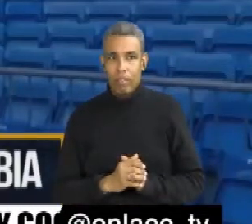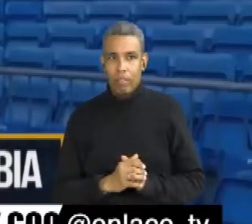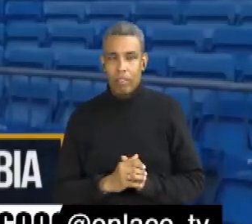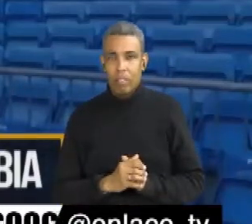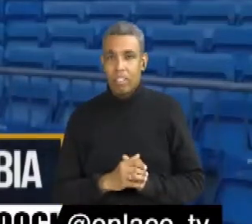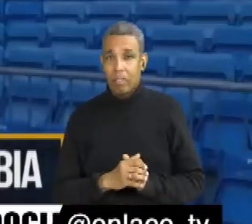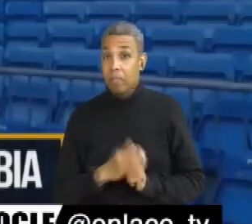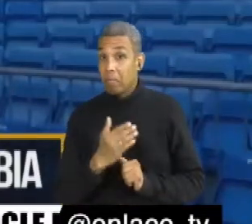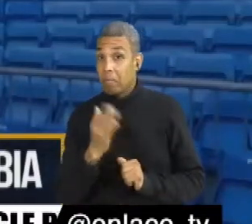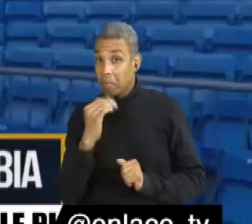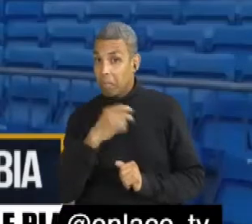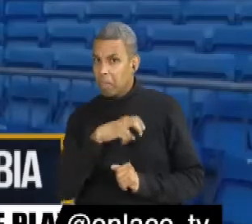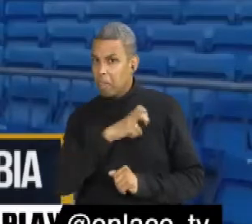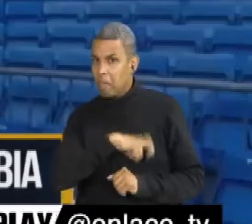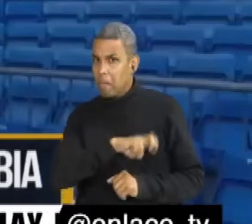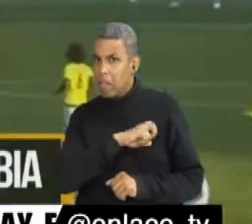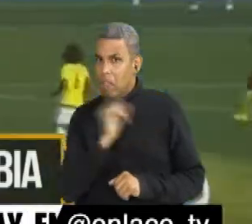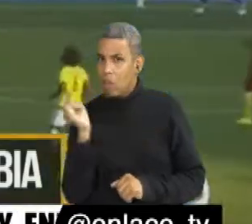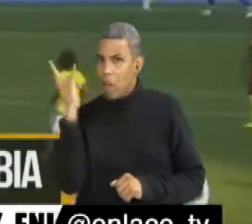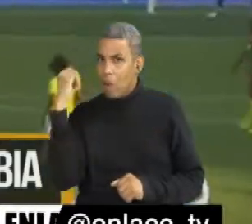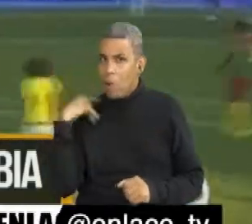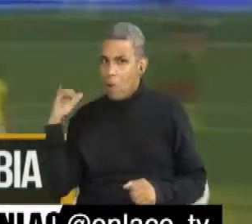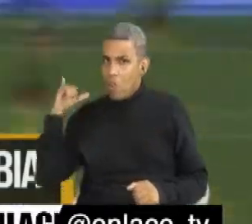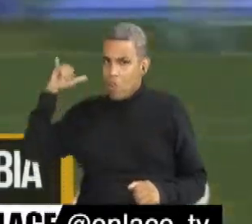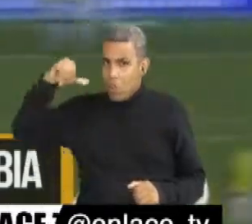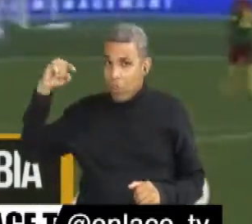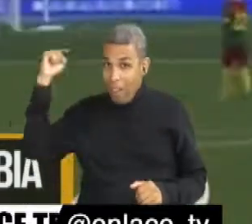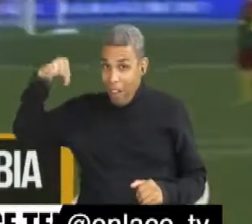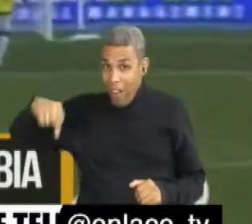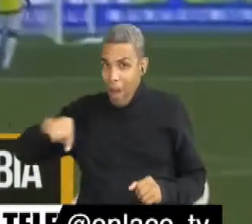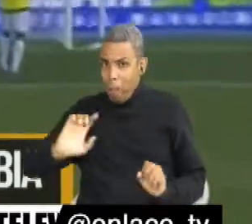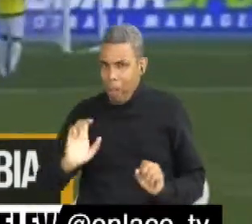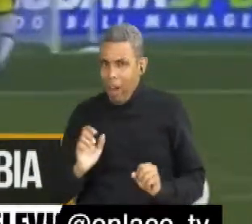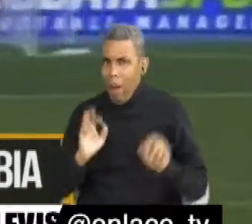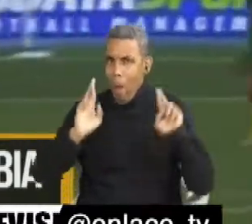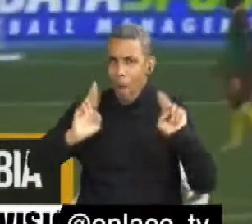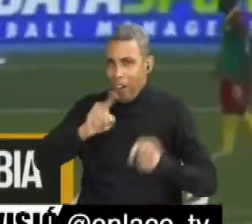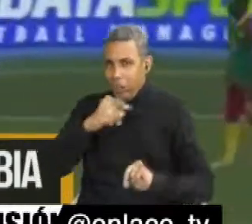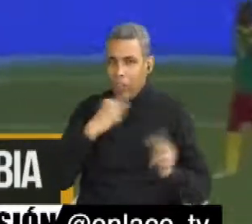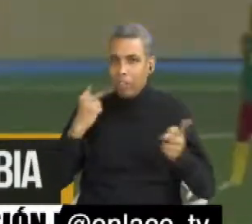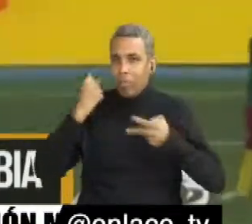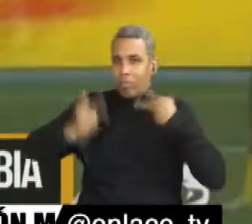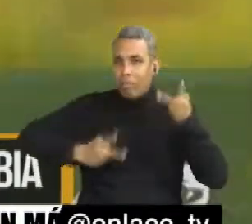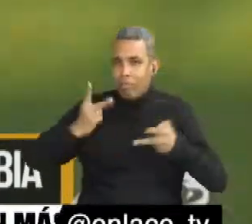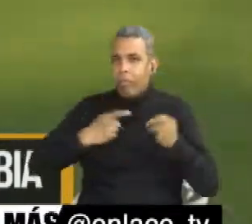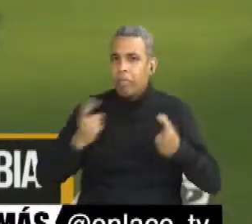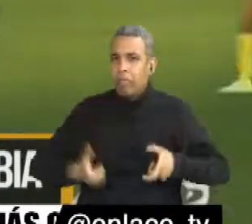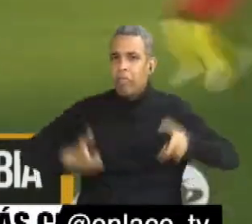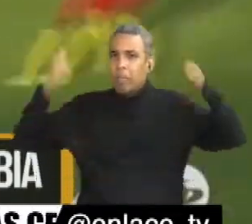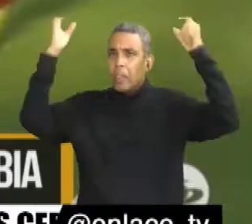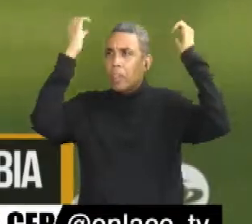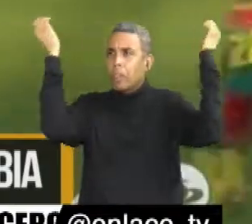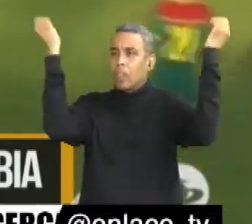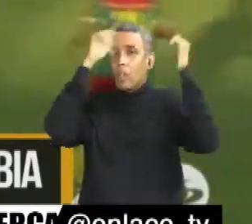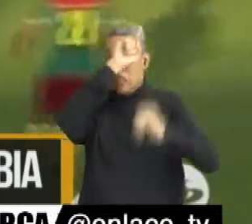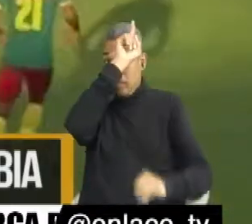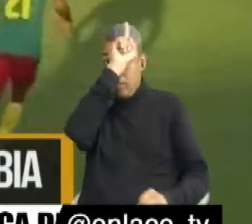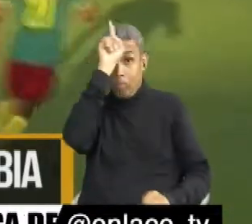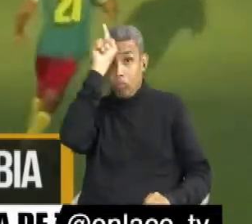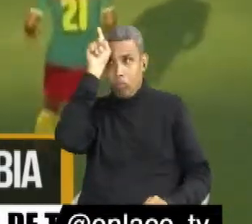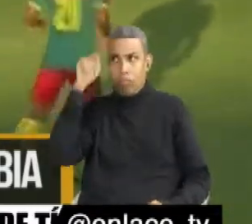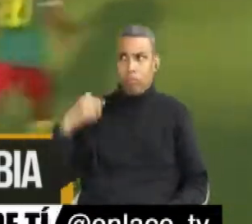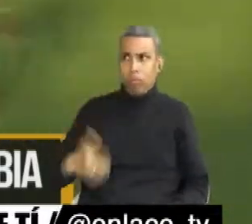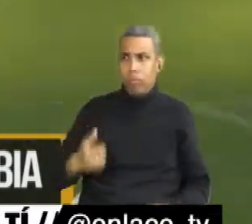Santiago Bernabéu. Pero hablemos de la selección Colombia, que ha triunfado contundentemente 4-0 frente al equipo de Camerún. La fiesta la pusieron